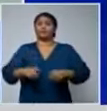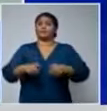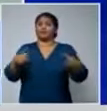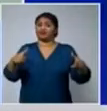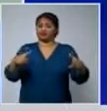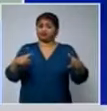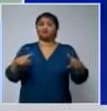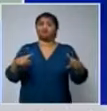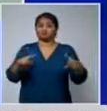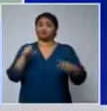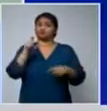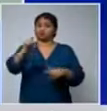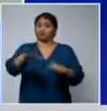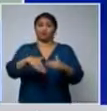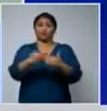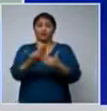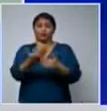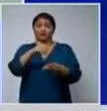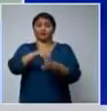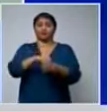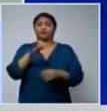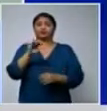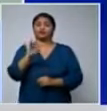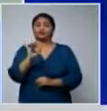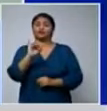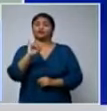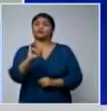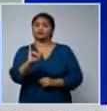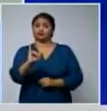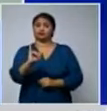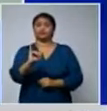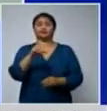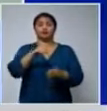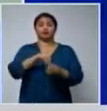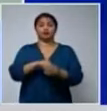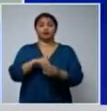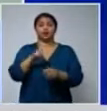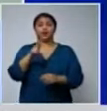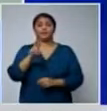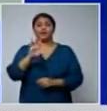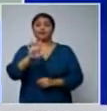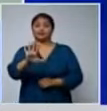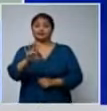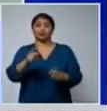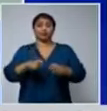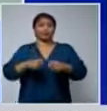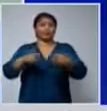días. 76 casos ayer, 25 más que la jornada anterior.